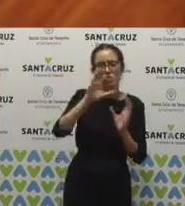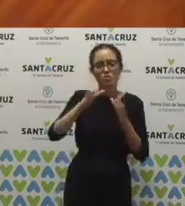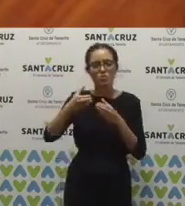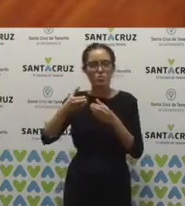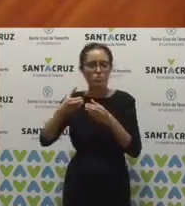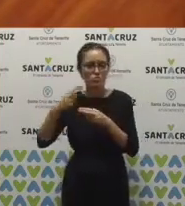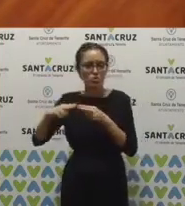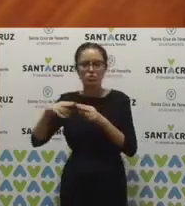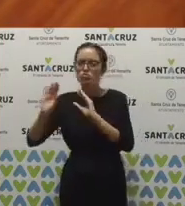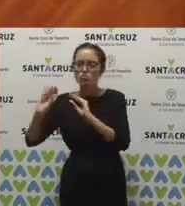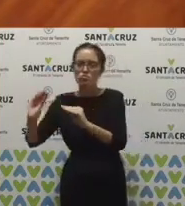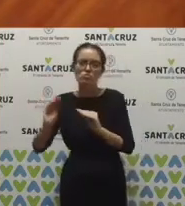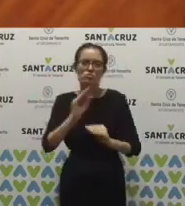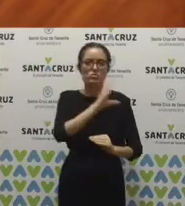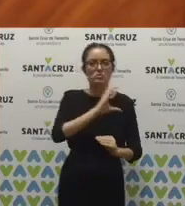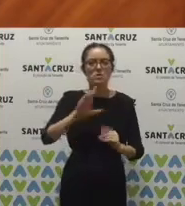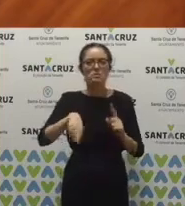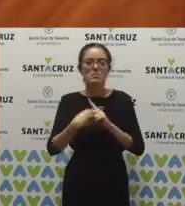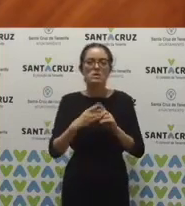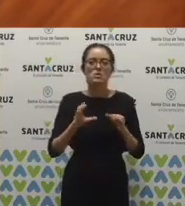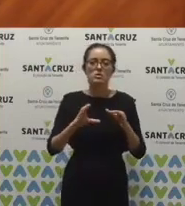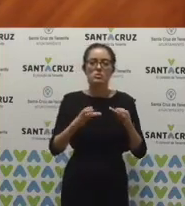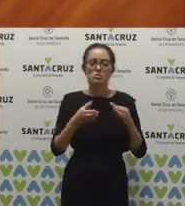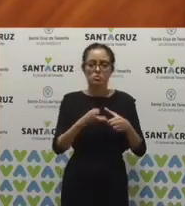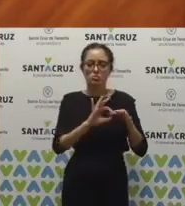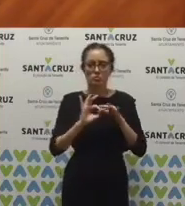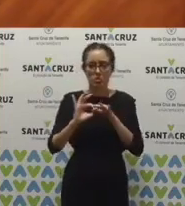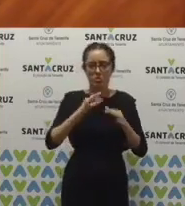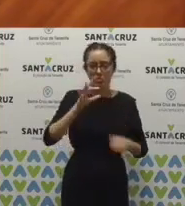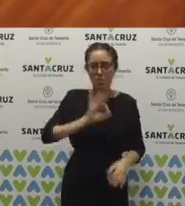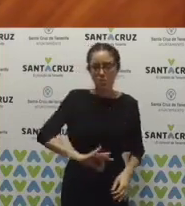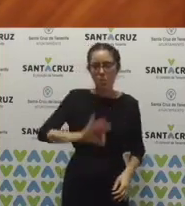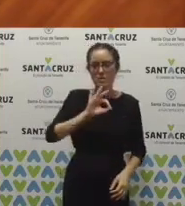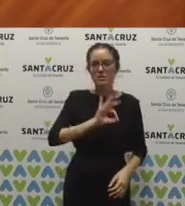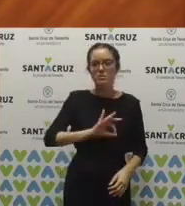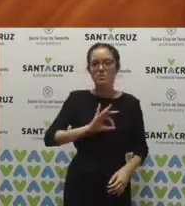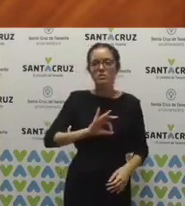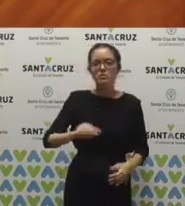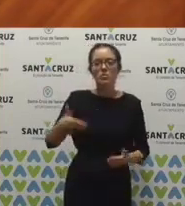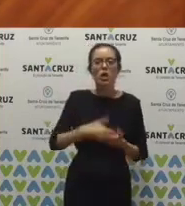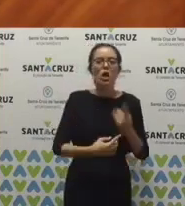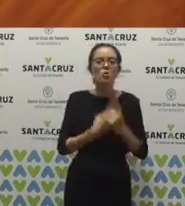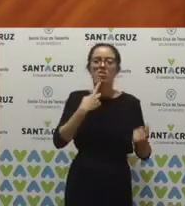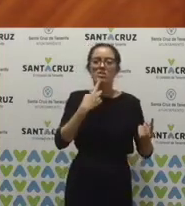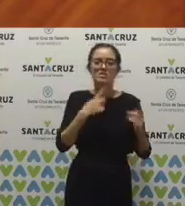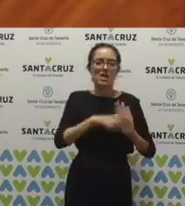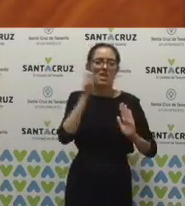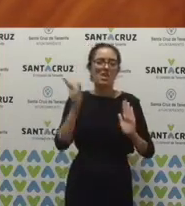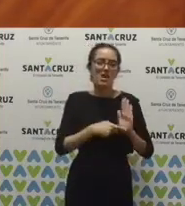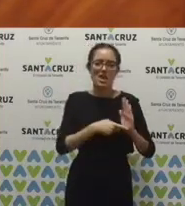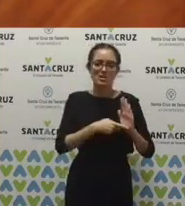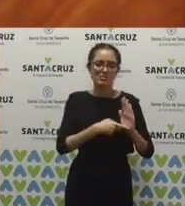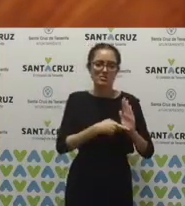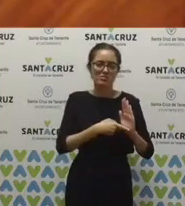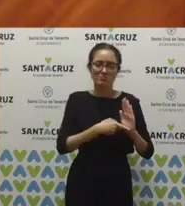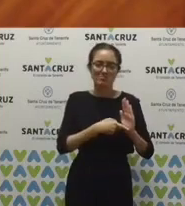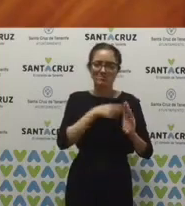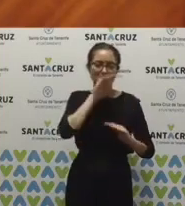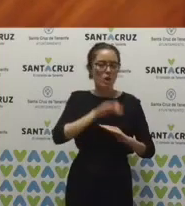podemos y también de coalición canarias que dentro de nuestras propuestas hay algunas que son contrarias a la ley y que no podrían ejecutarse